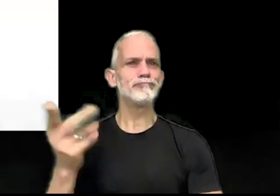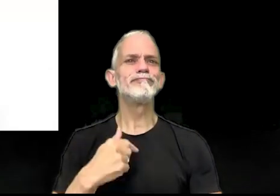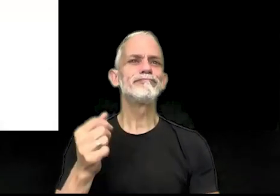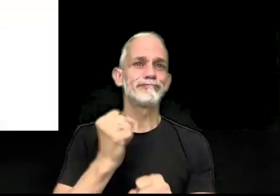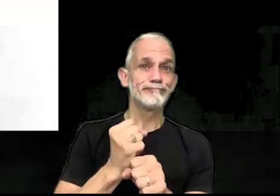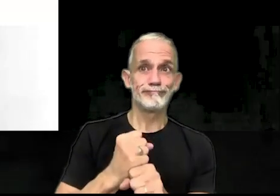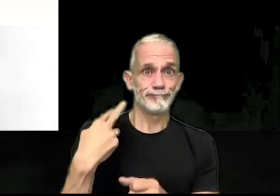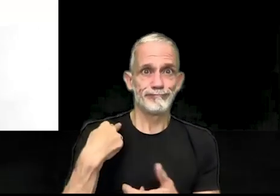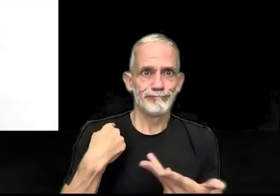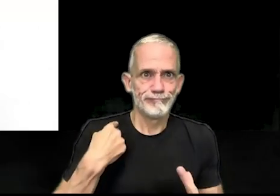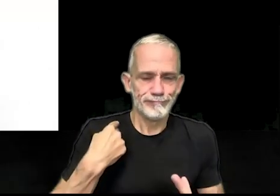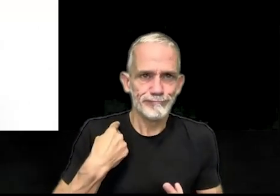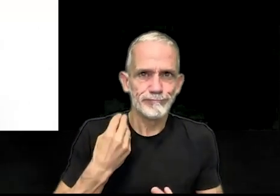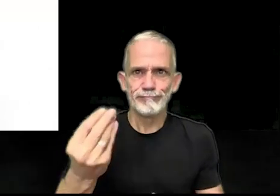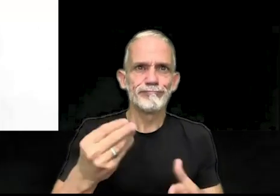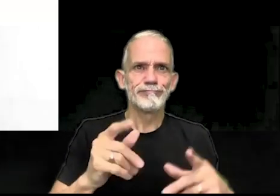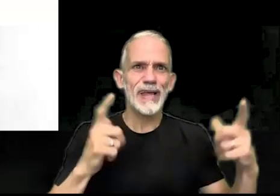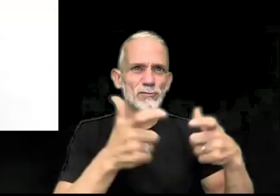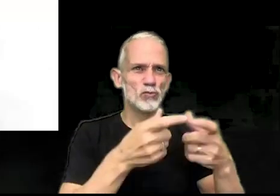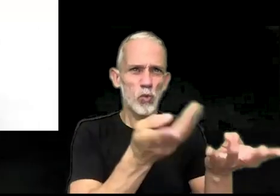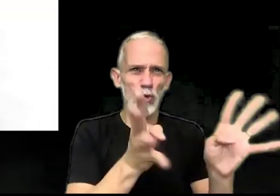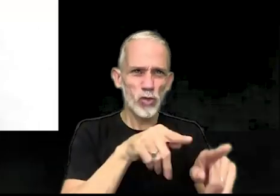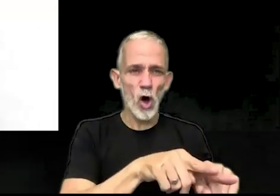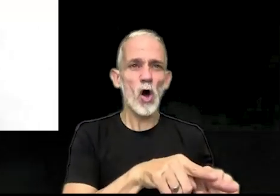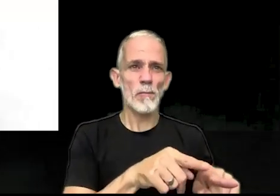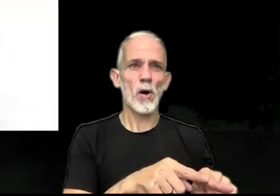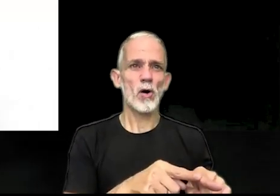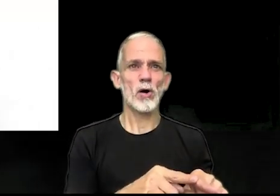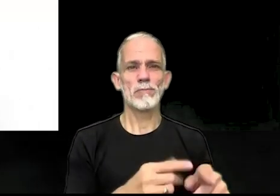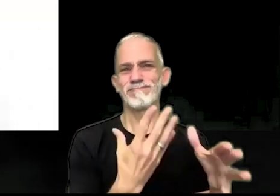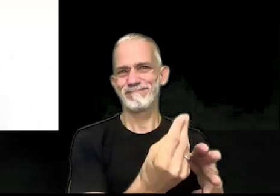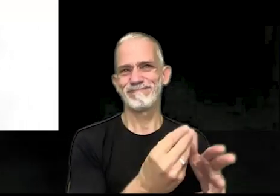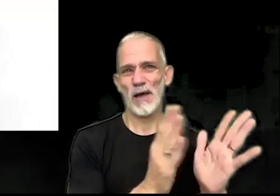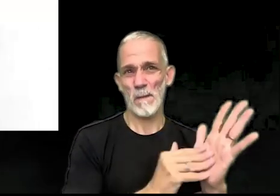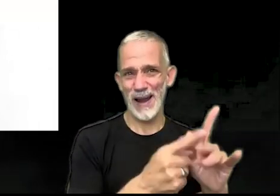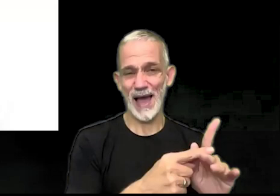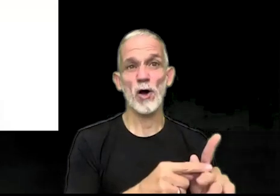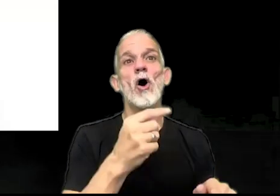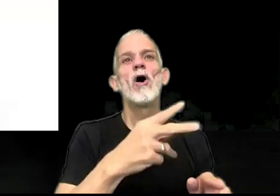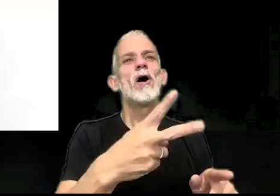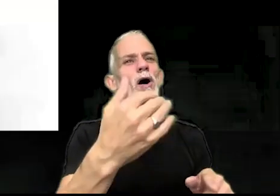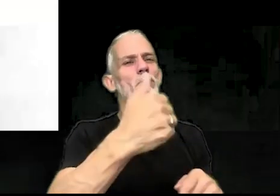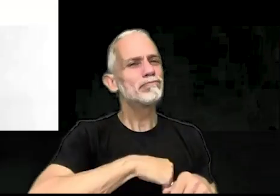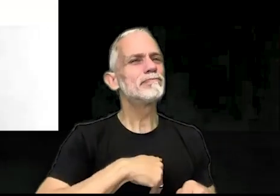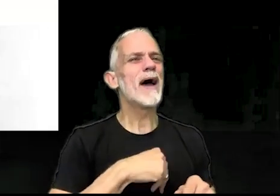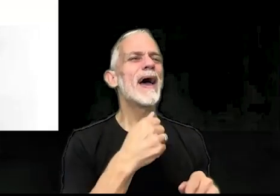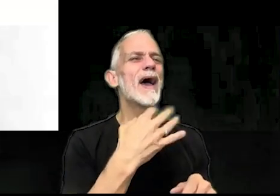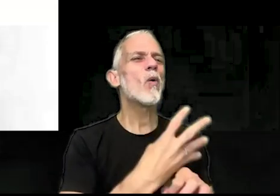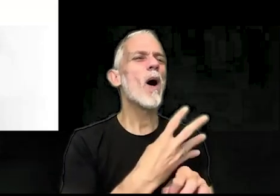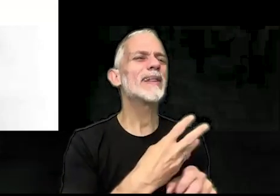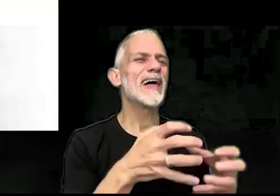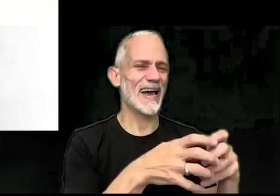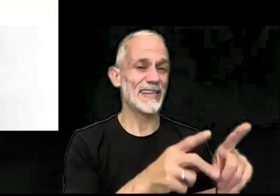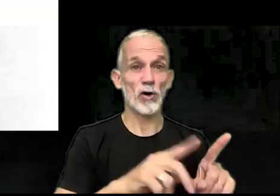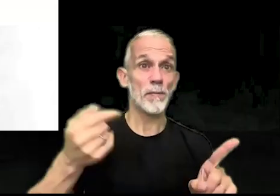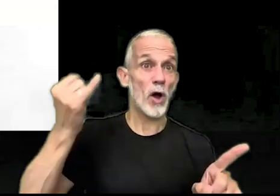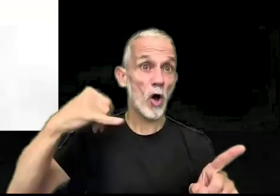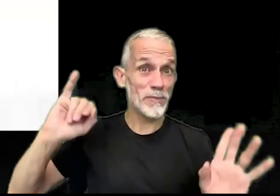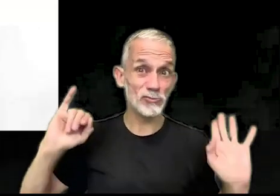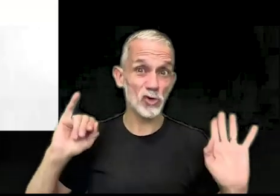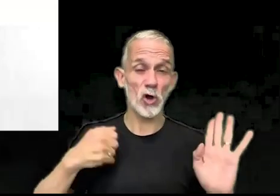en relación de dependencia de un estudio. Por la dependencia obtiene renta de cuarta categoría, pero por las